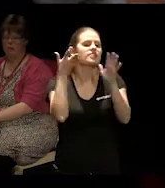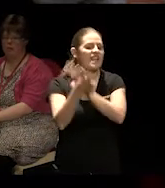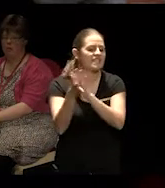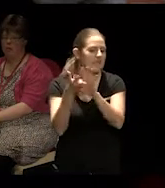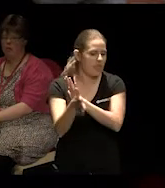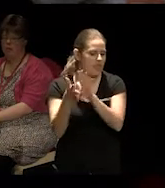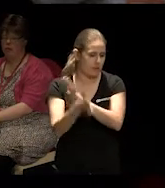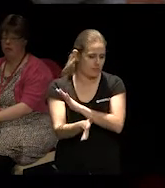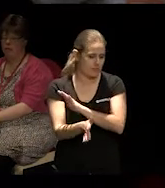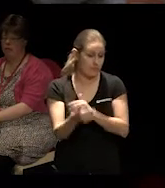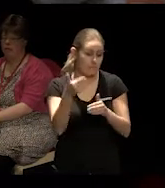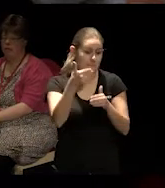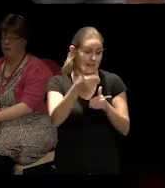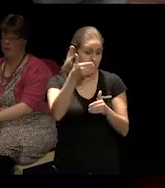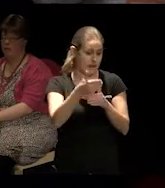barreras, una,